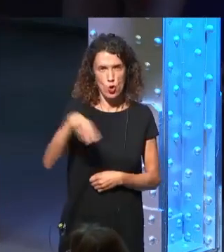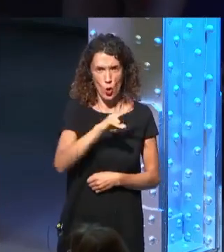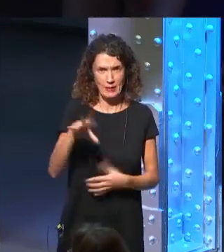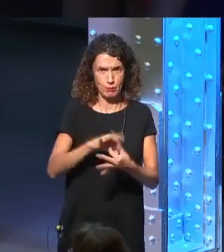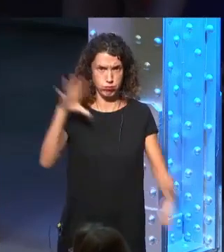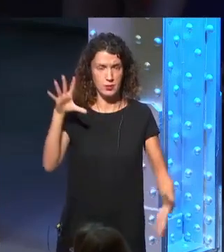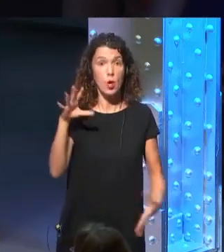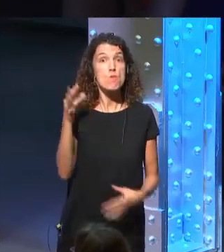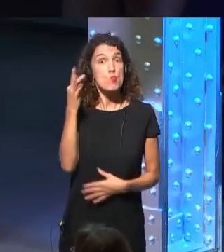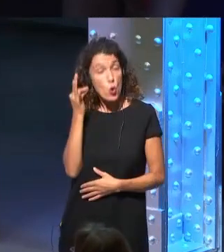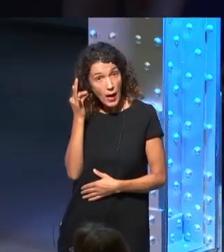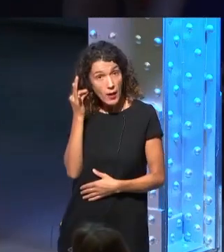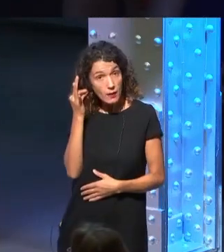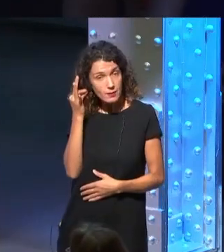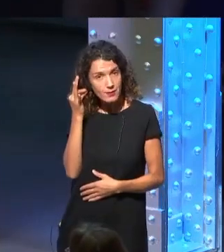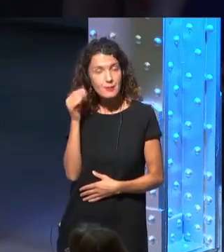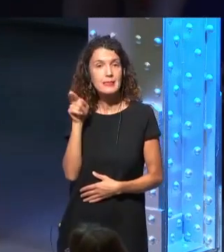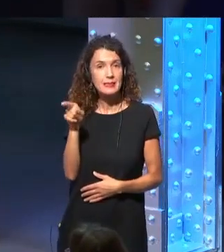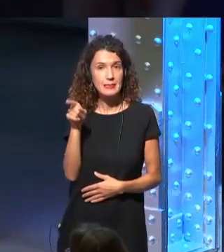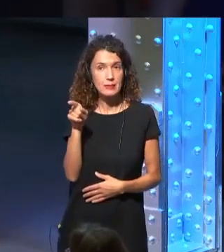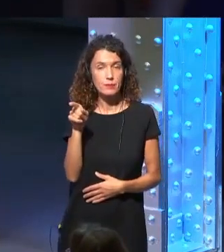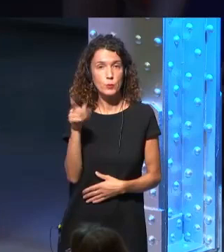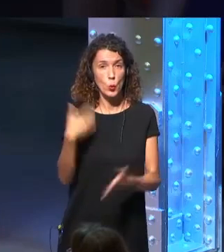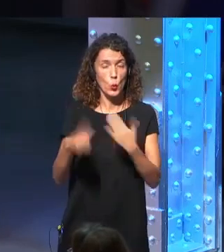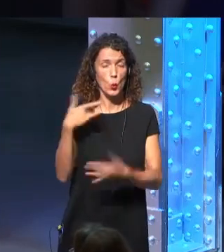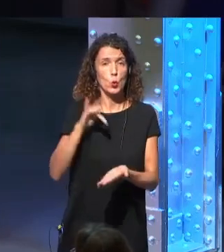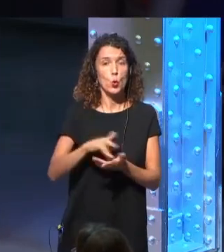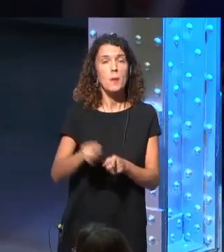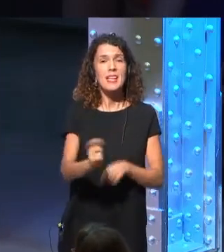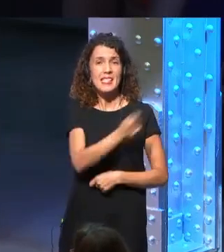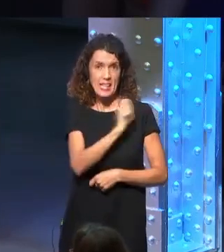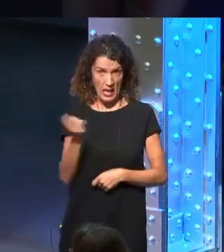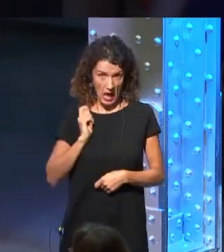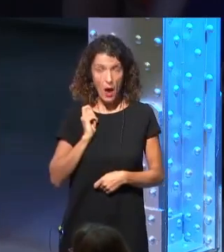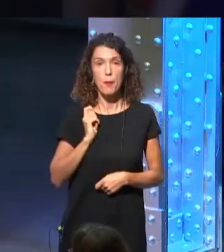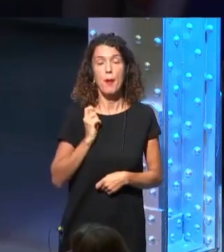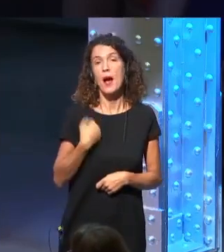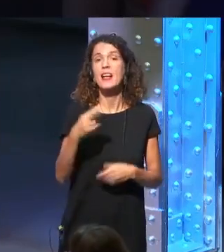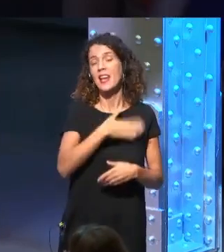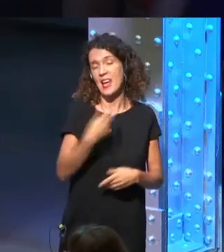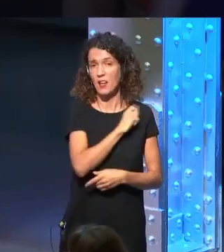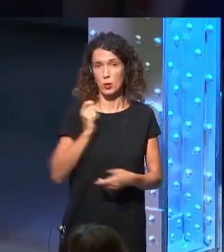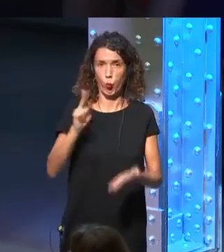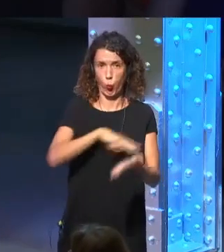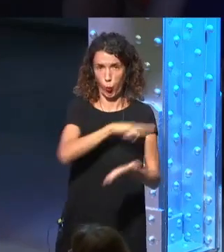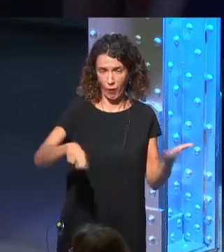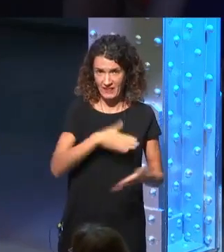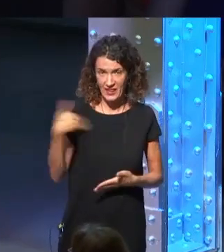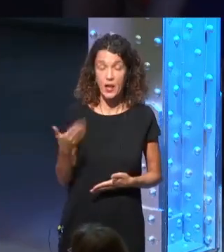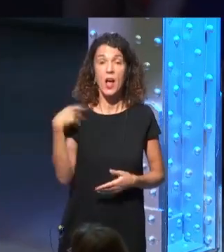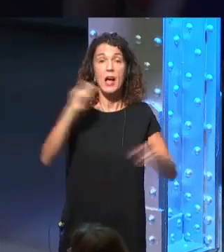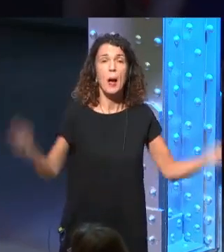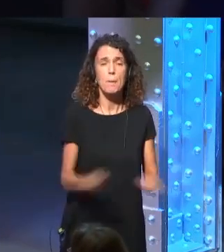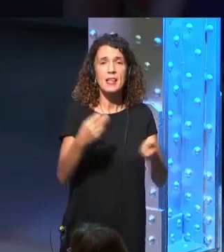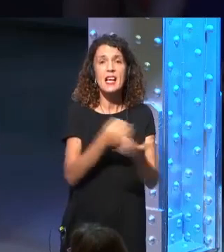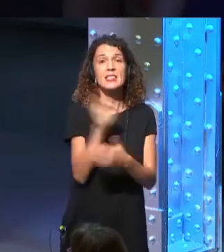mujer que había sido una esclava y era una abolicionista y hacía campaña en el siglo XIX